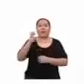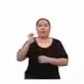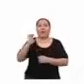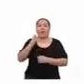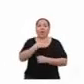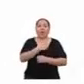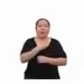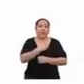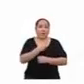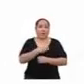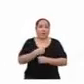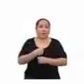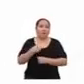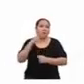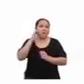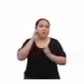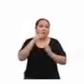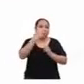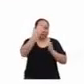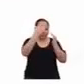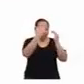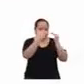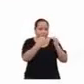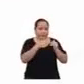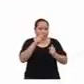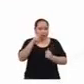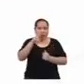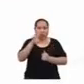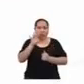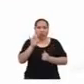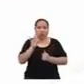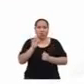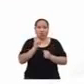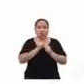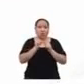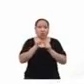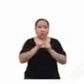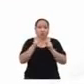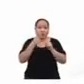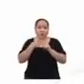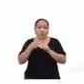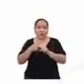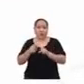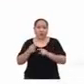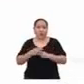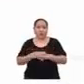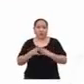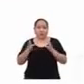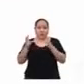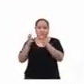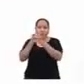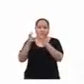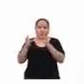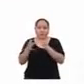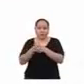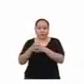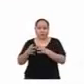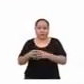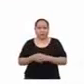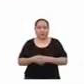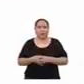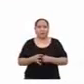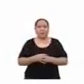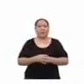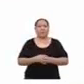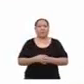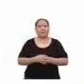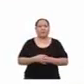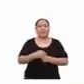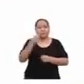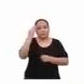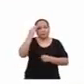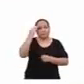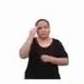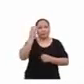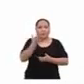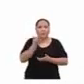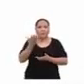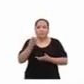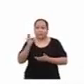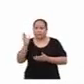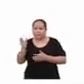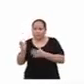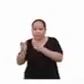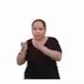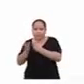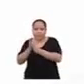que tiene 28 valores distintos. Por eso lo agruparemos. Observa. Interesa saber de dónde a dónde puedo tomar